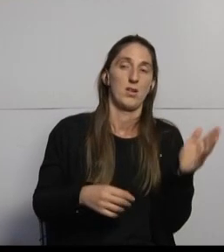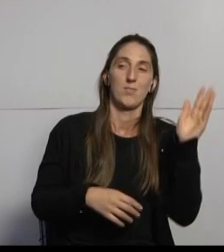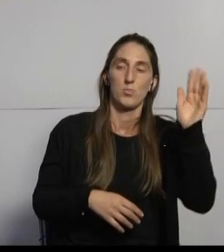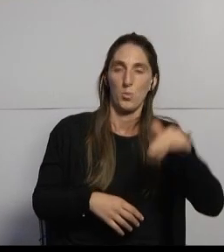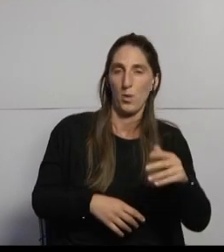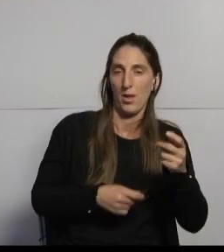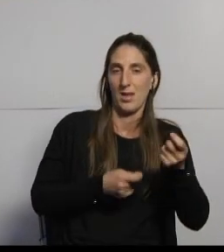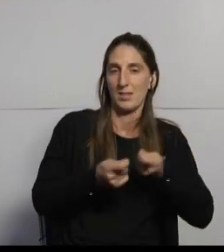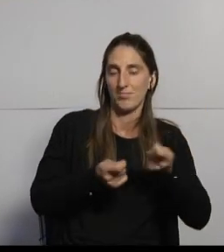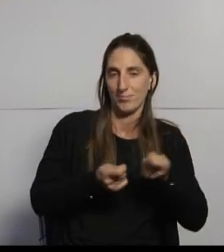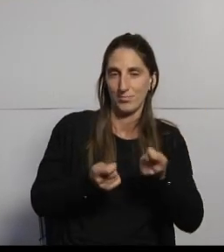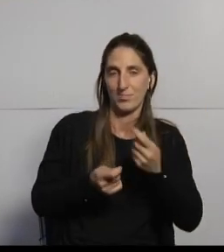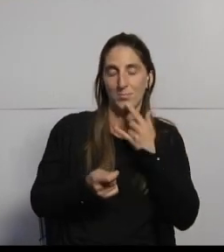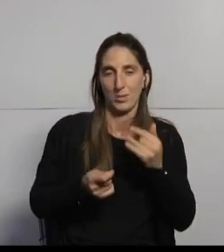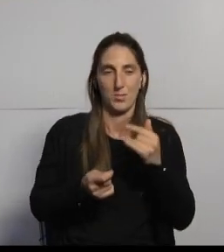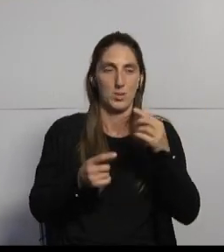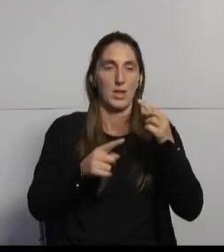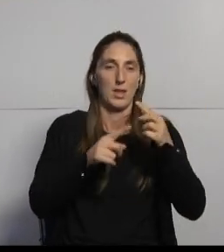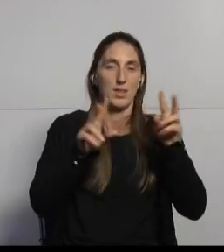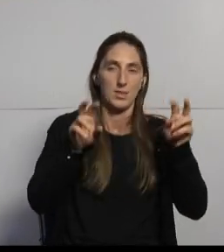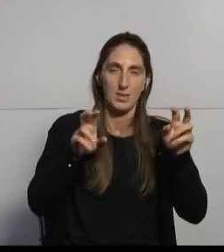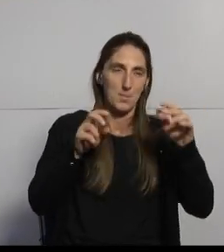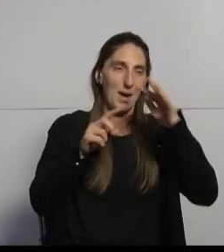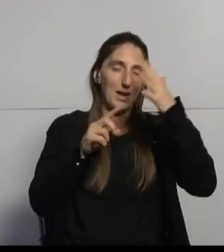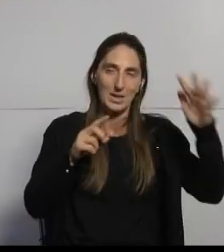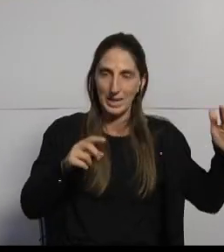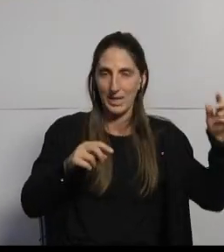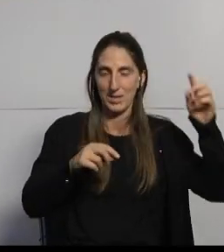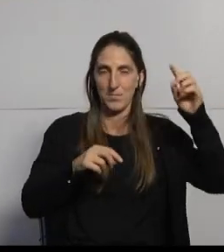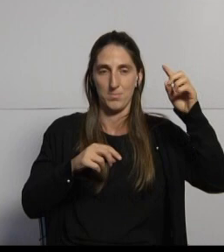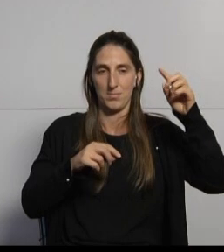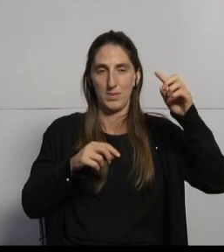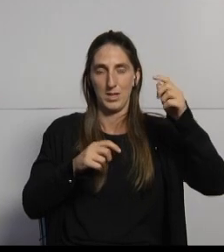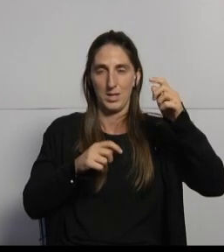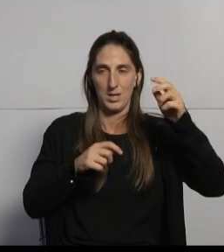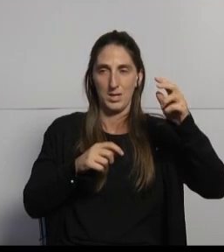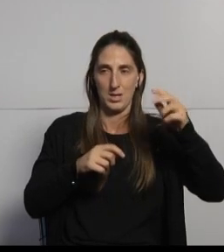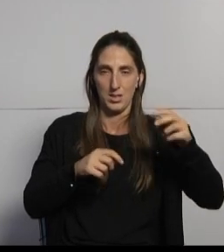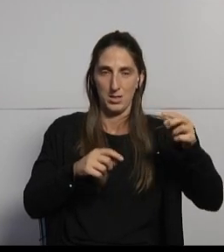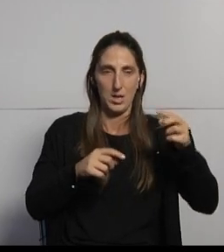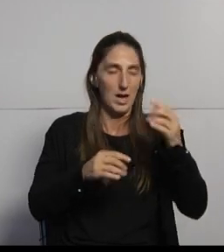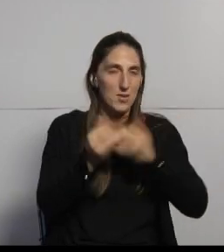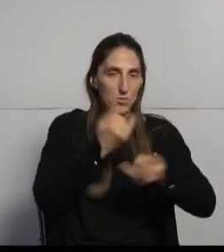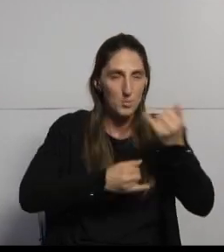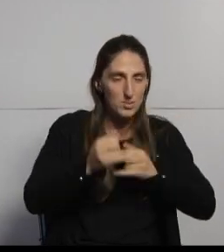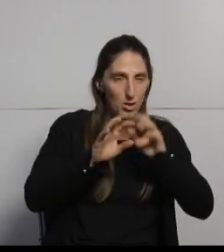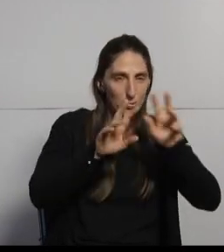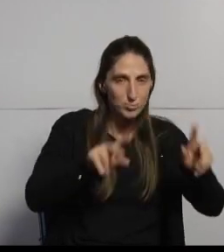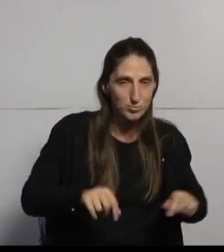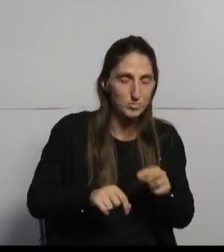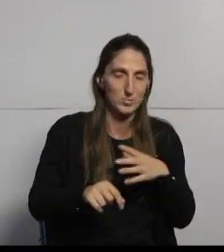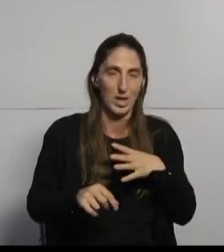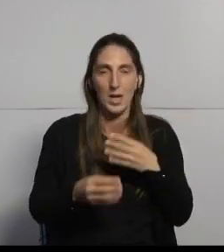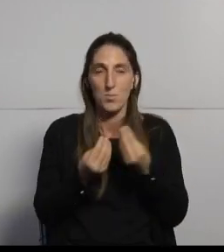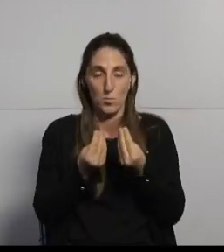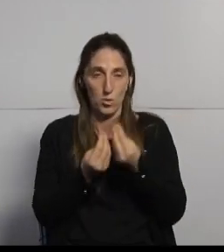gestionar, como puede ser el cambio climático, temas culturales, regulatorios, la explosión de los datos. Hoy en día tenemos mucho más datos de